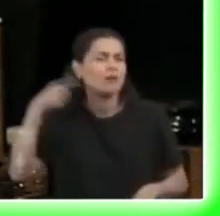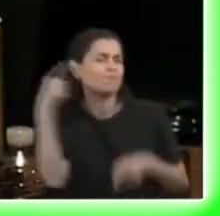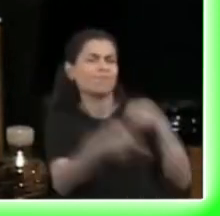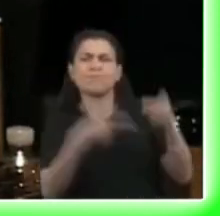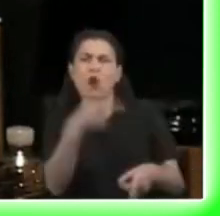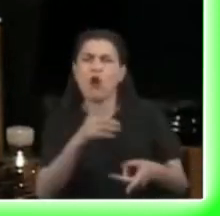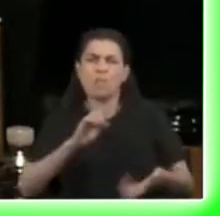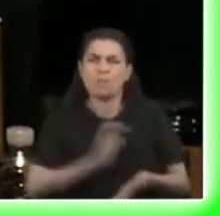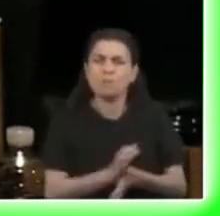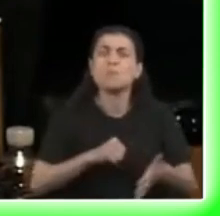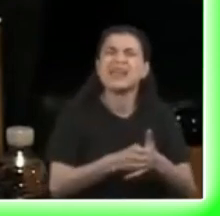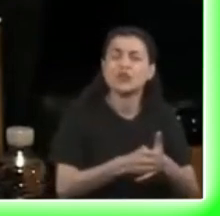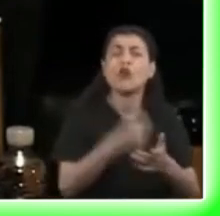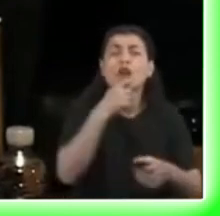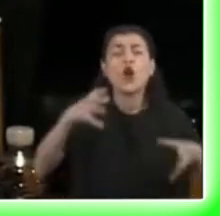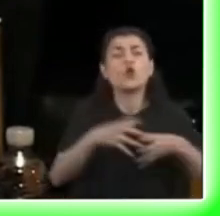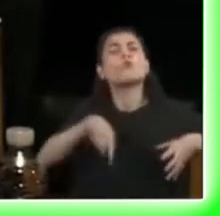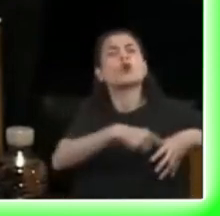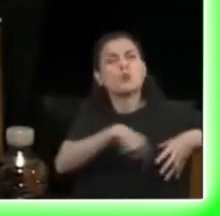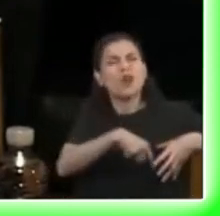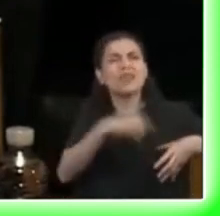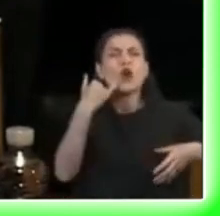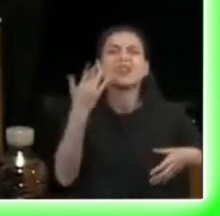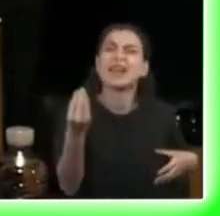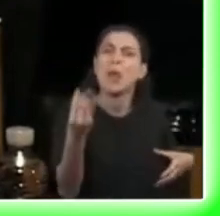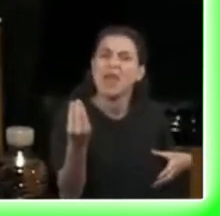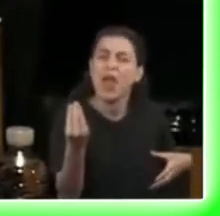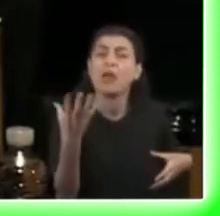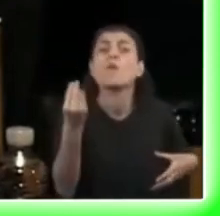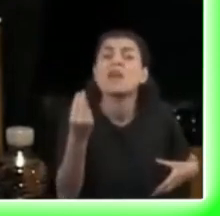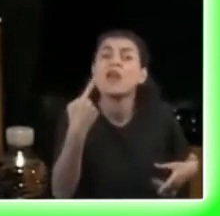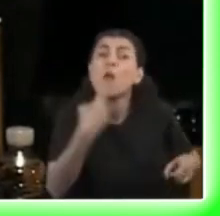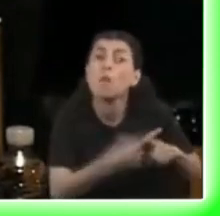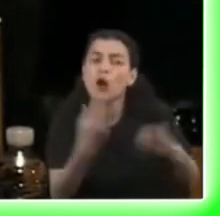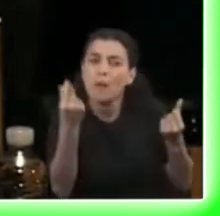la casta tiene miedo y tiene miedo por la caja.